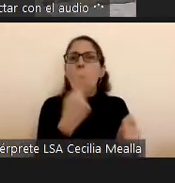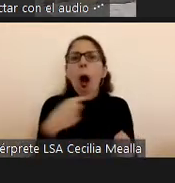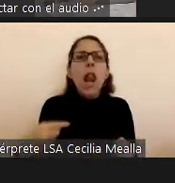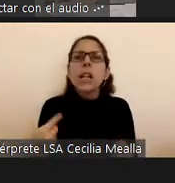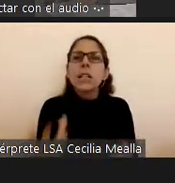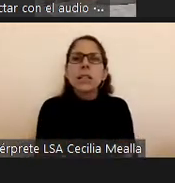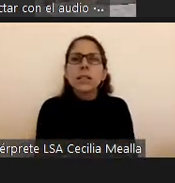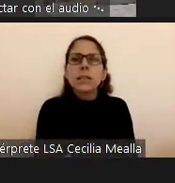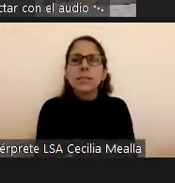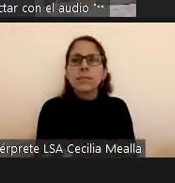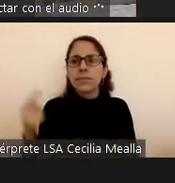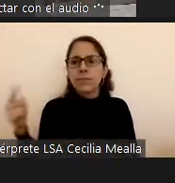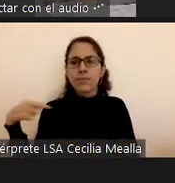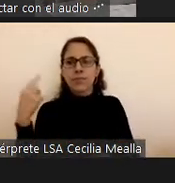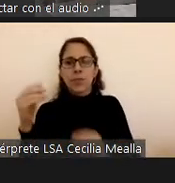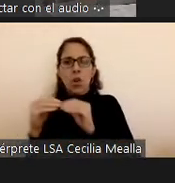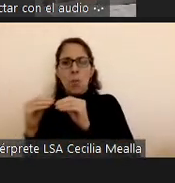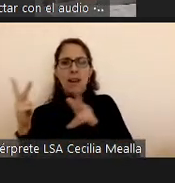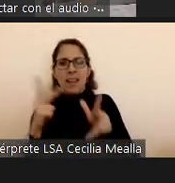Cocos.